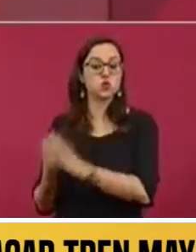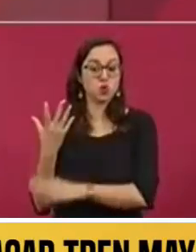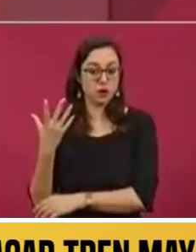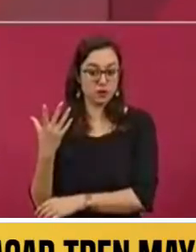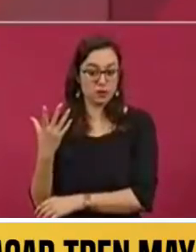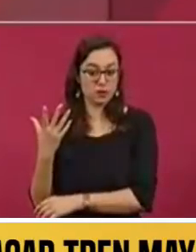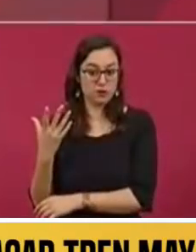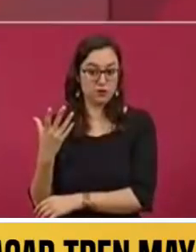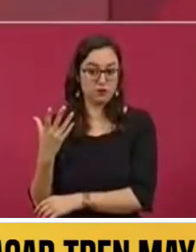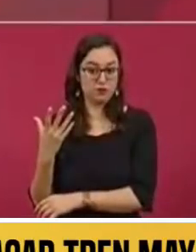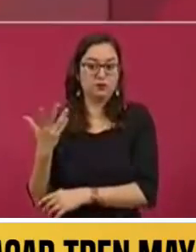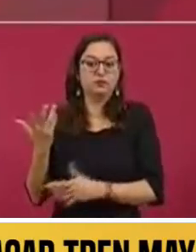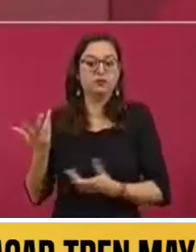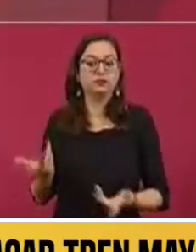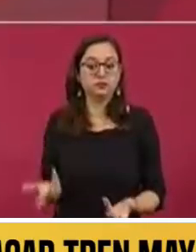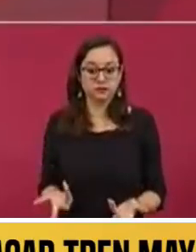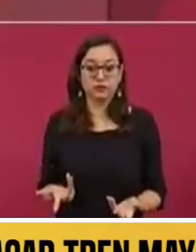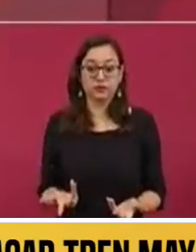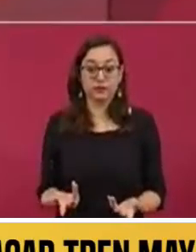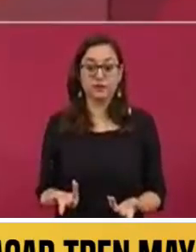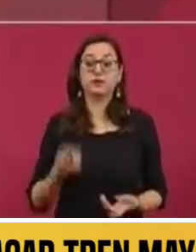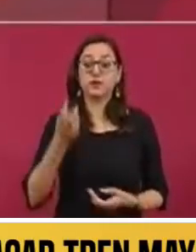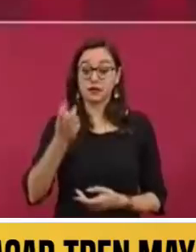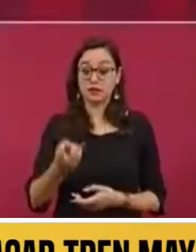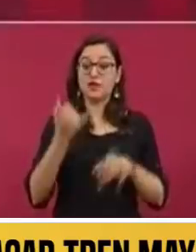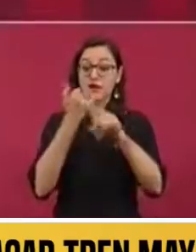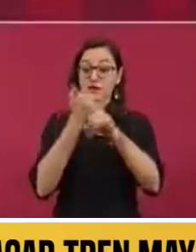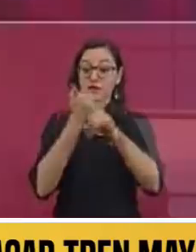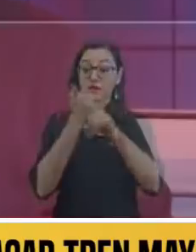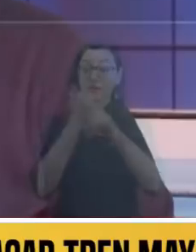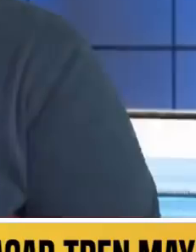Entonces, esto para información.